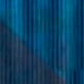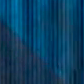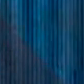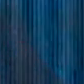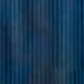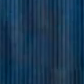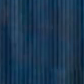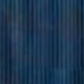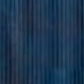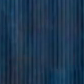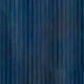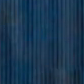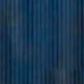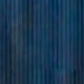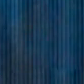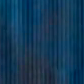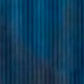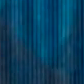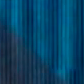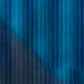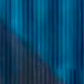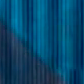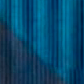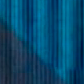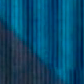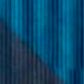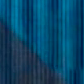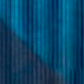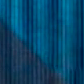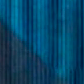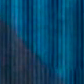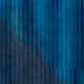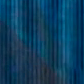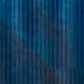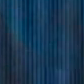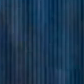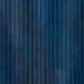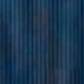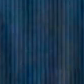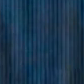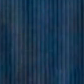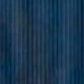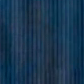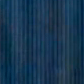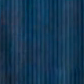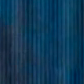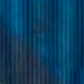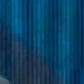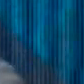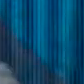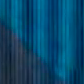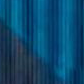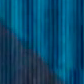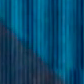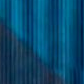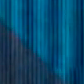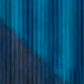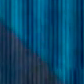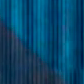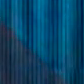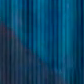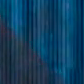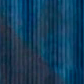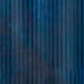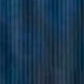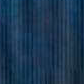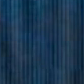2024. Su avance y sobre todo lo que va a representar ya este trabajo que se está realizando en todo el país,